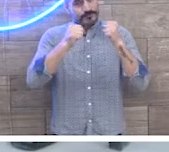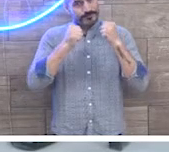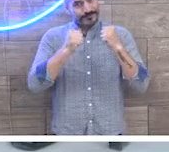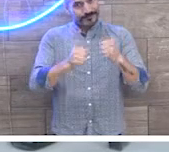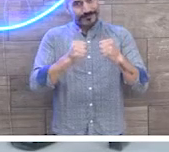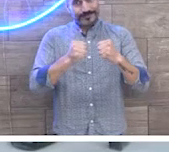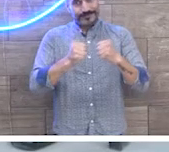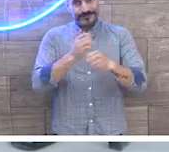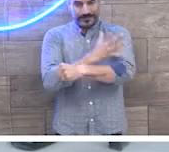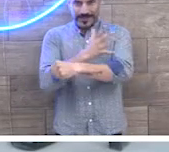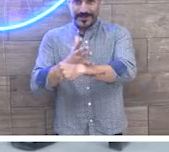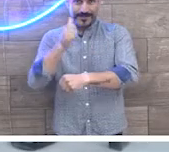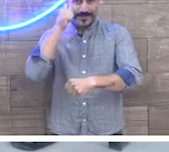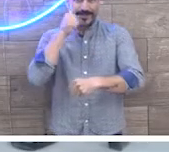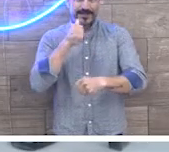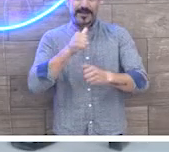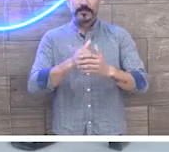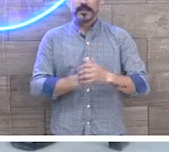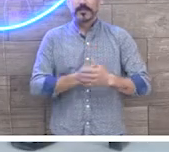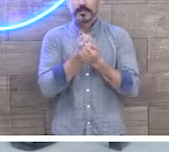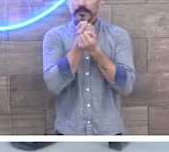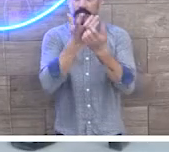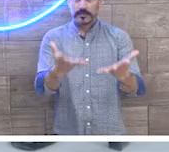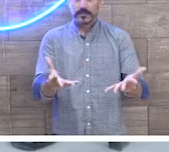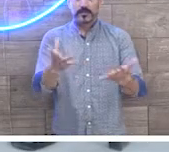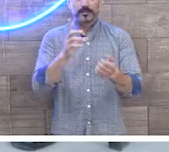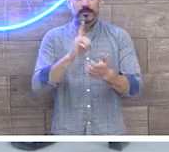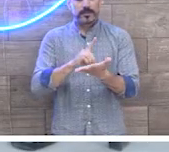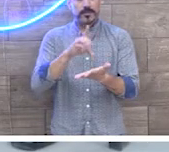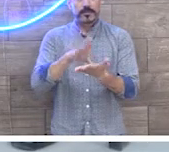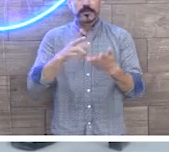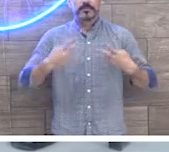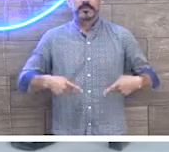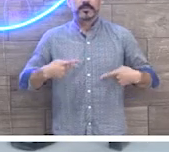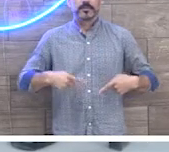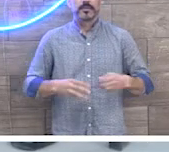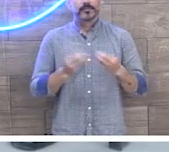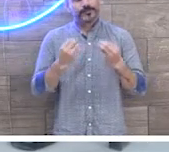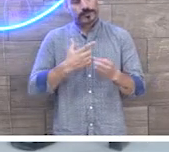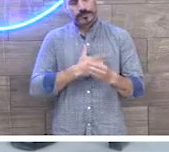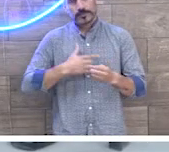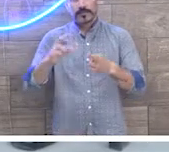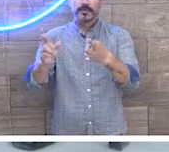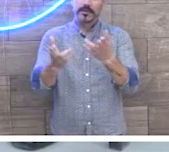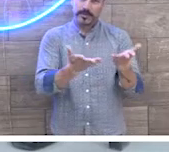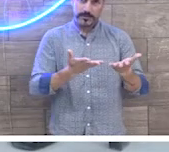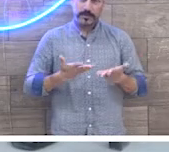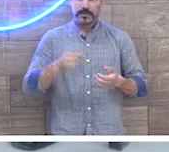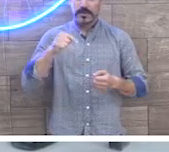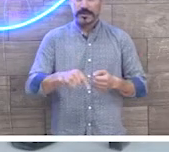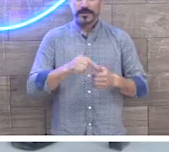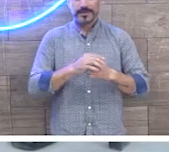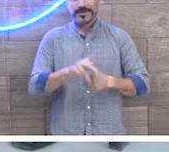esta aventura de difusión de la inclusión hacia las personas con discapacidad. Me da mucho gusto recibirlos en este